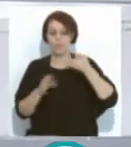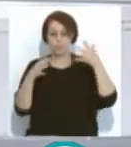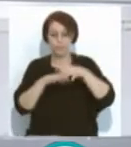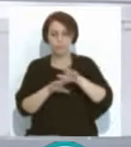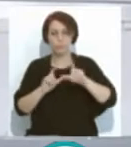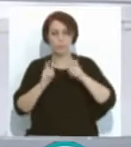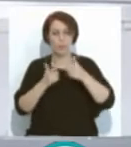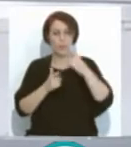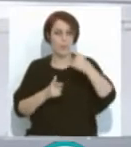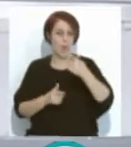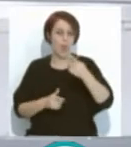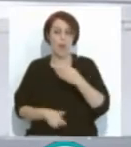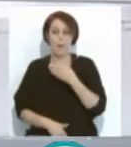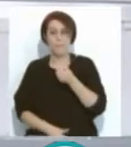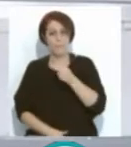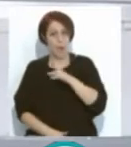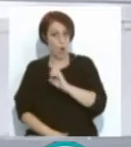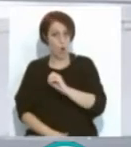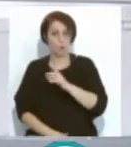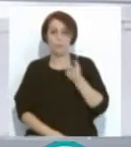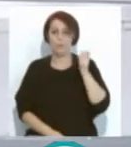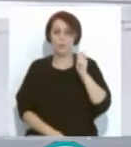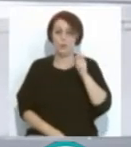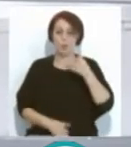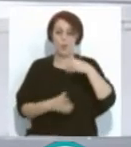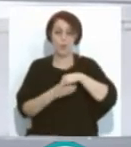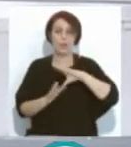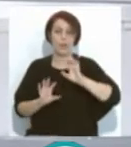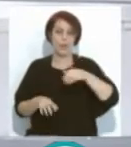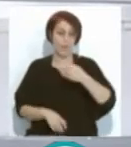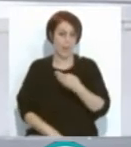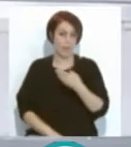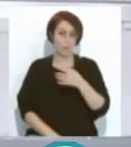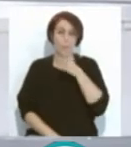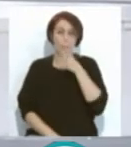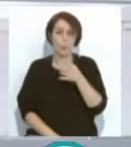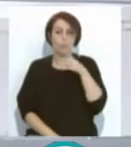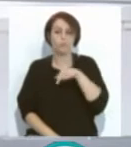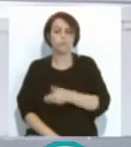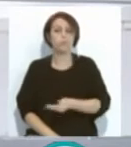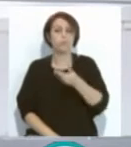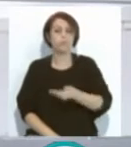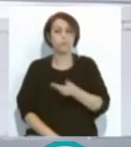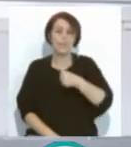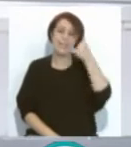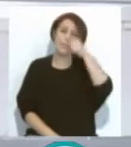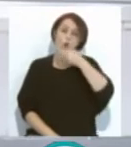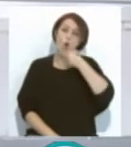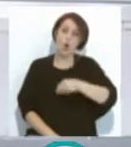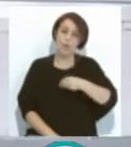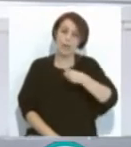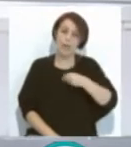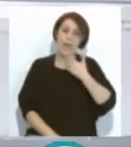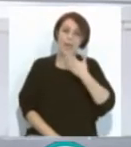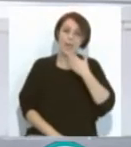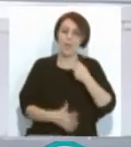seguramente tendrá minutos en el Cádiz B, porque es muy importante que los chicos jóvenes, entre